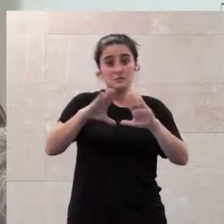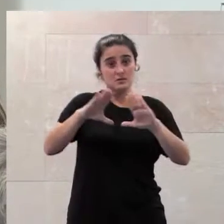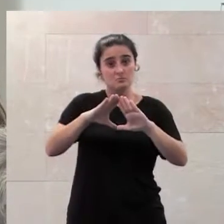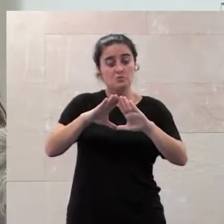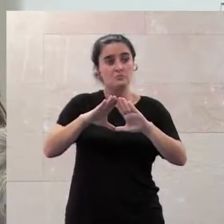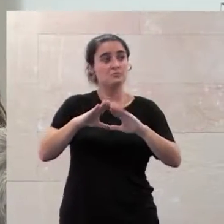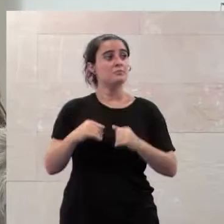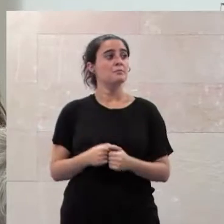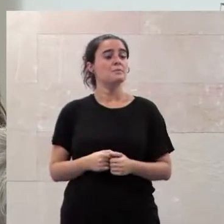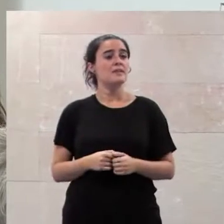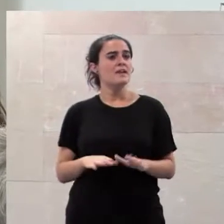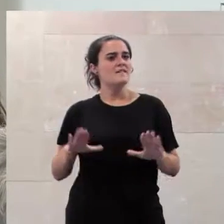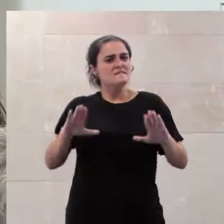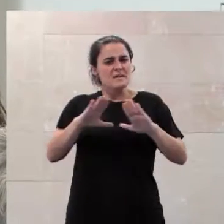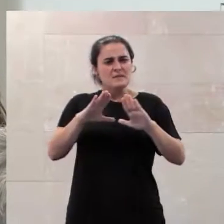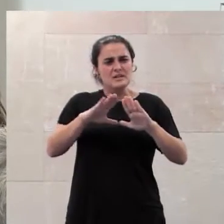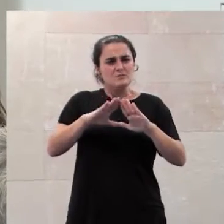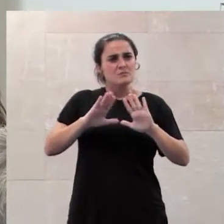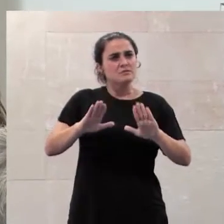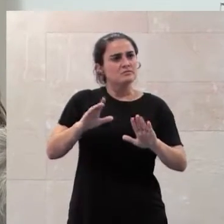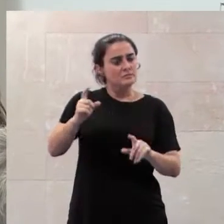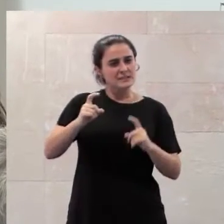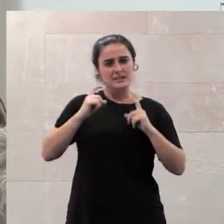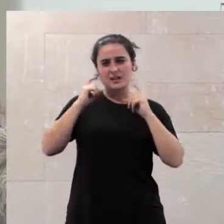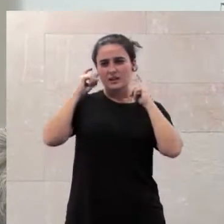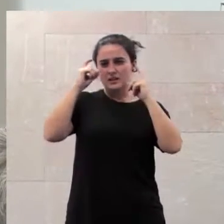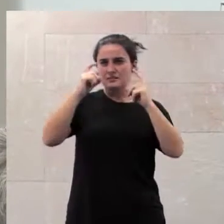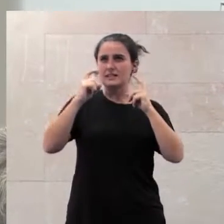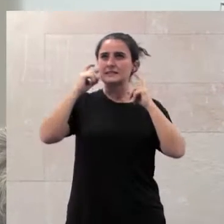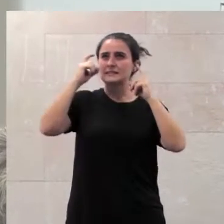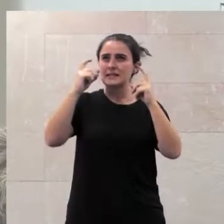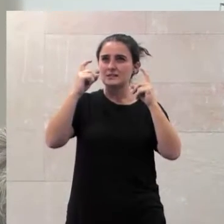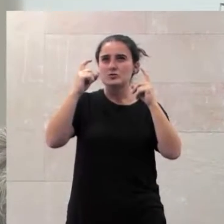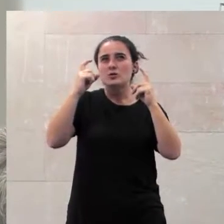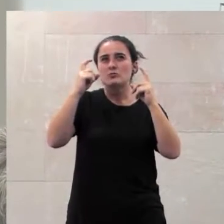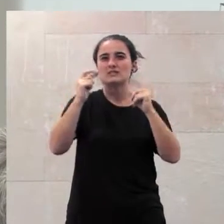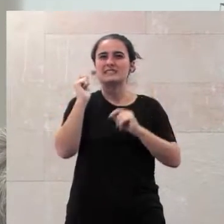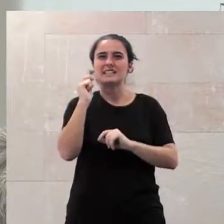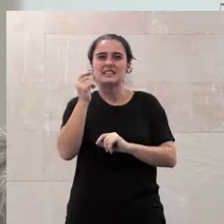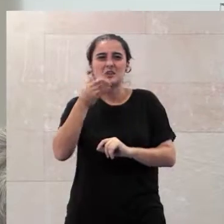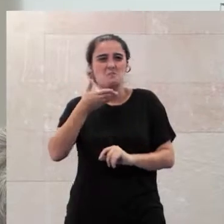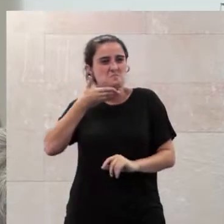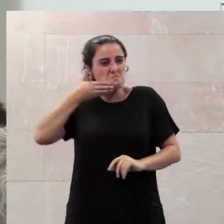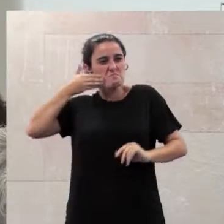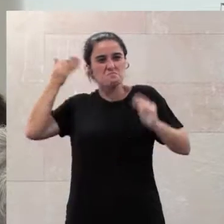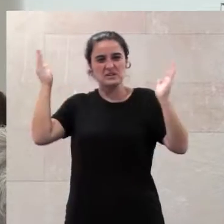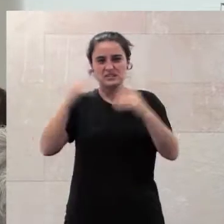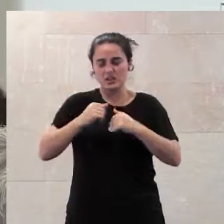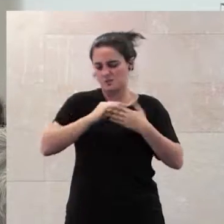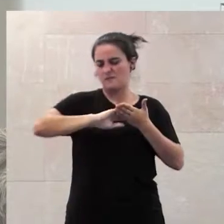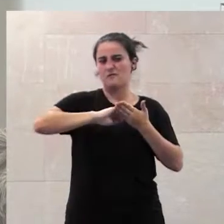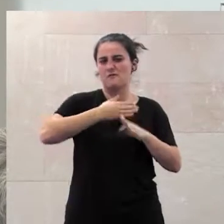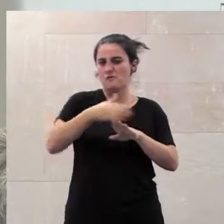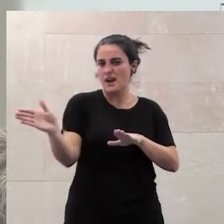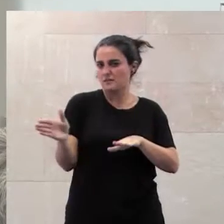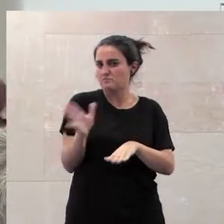hablar de feminismo e intentar también quitarle ese halo de desprestigio que tiene el término,